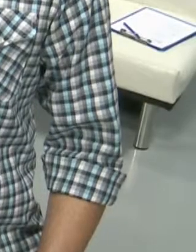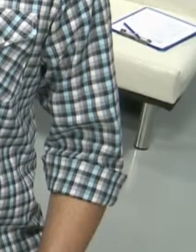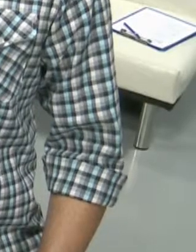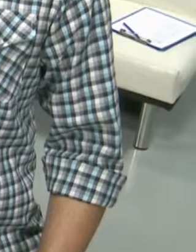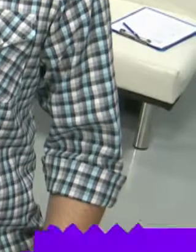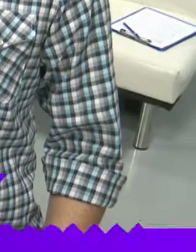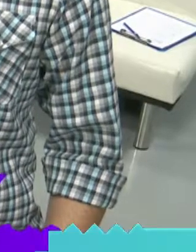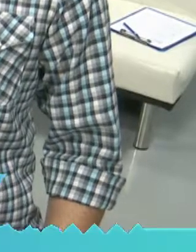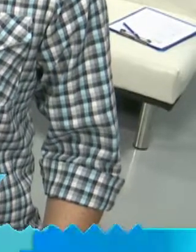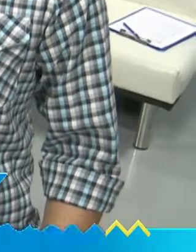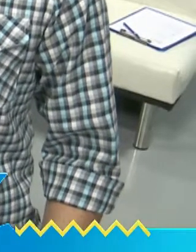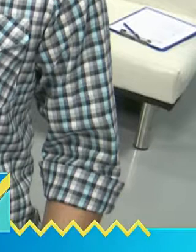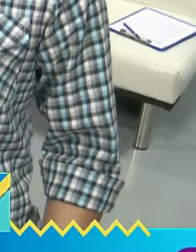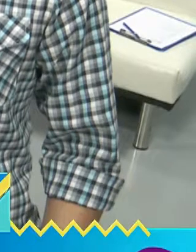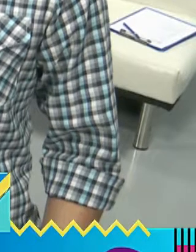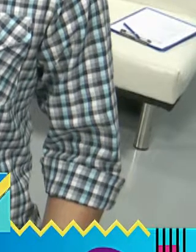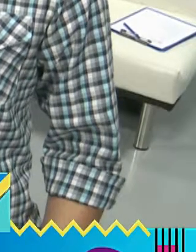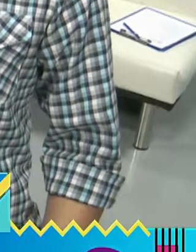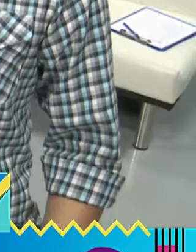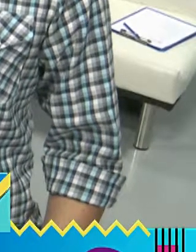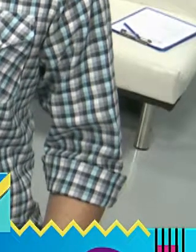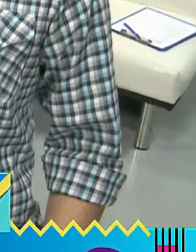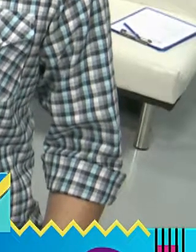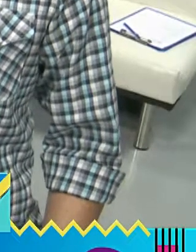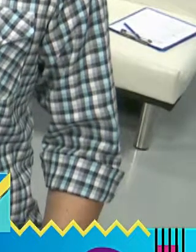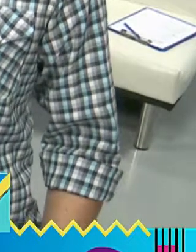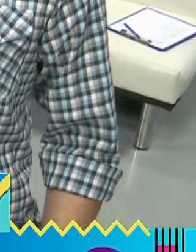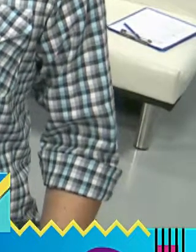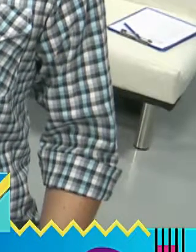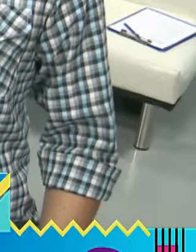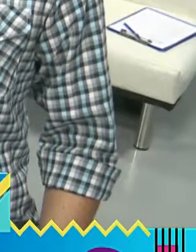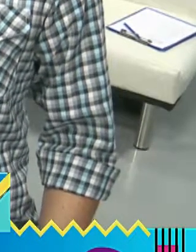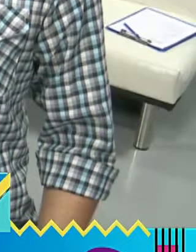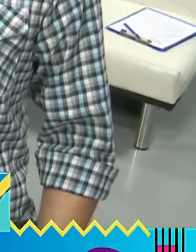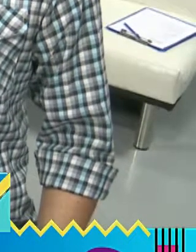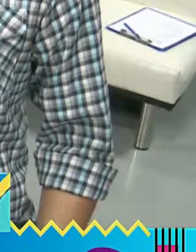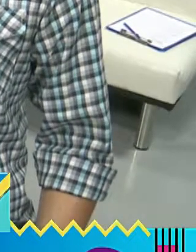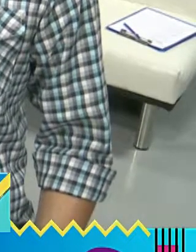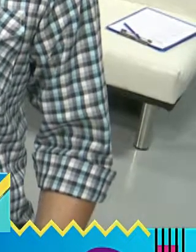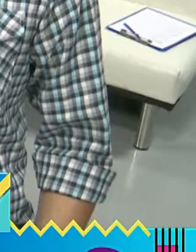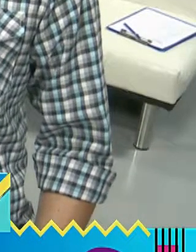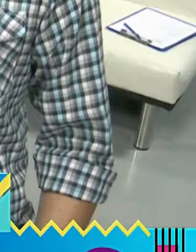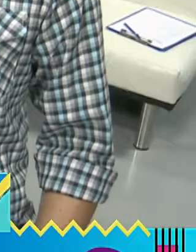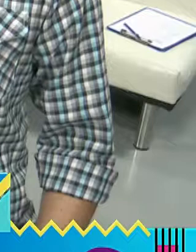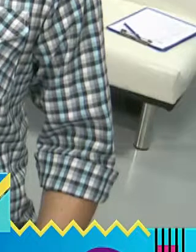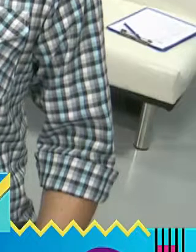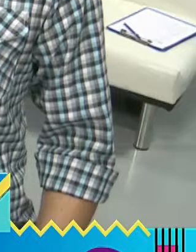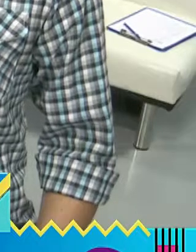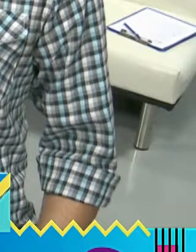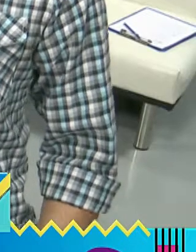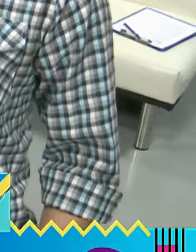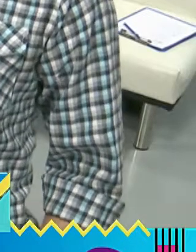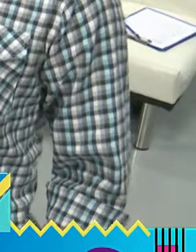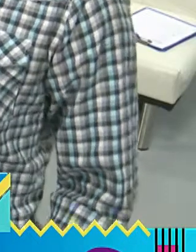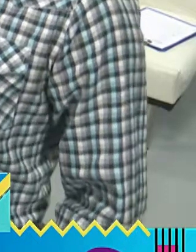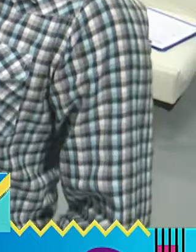Muy buenas tardes, bienvenidos a un nuevo Distintos Parecidos, arrancando todos los días un nuevo debate, una nueva charla. Pero antes saludo a mis compañeros.